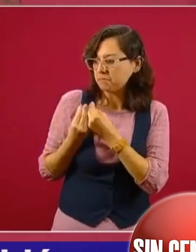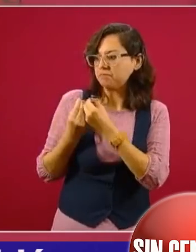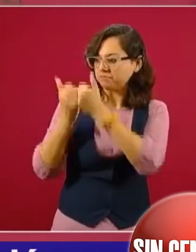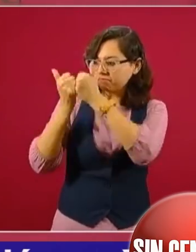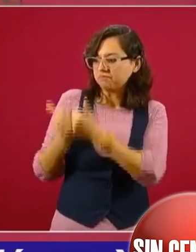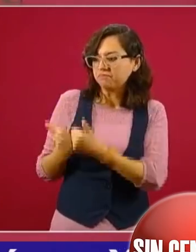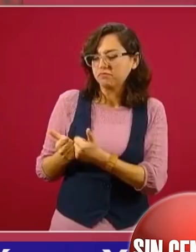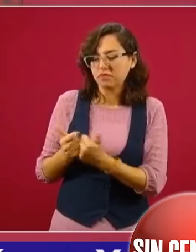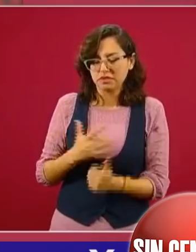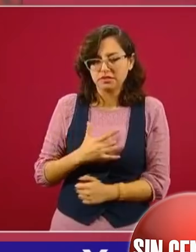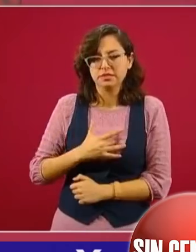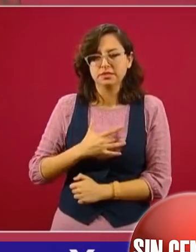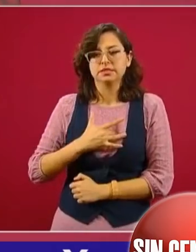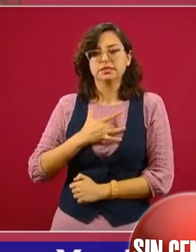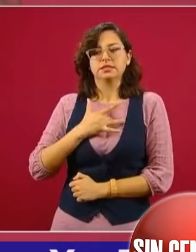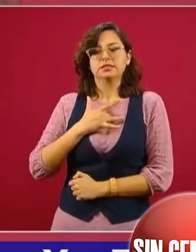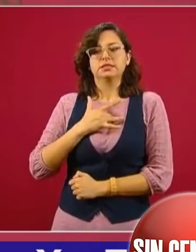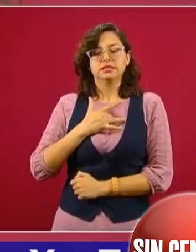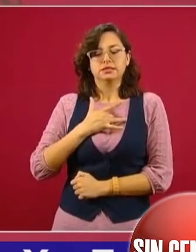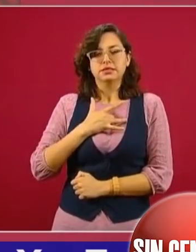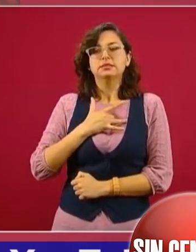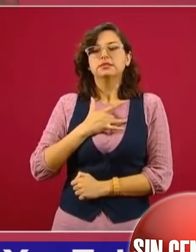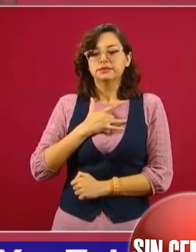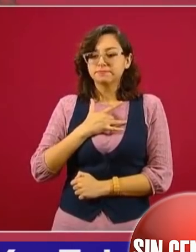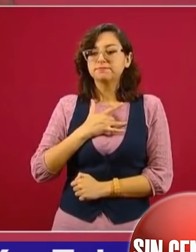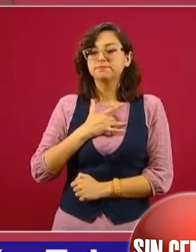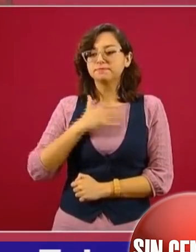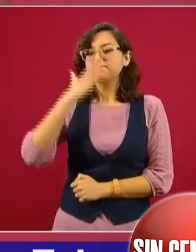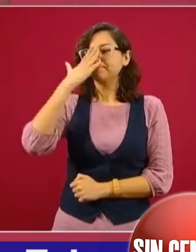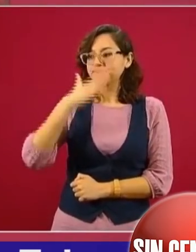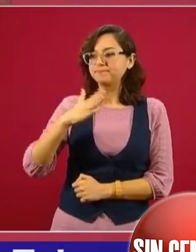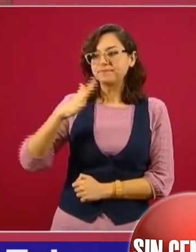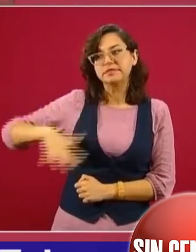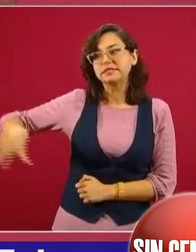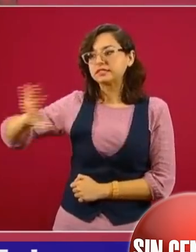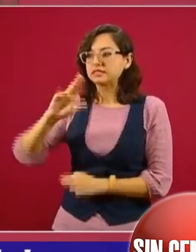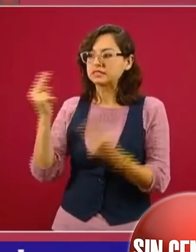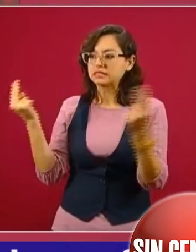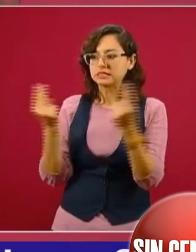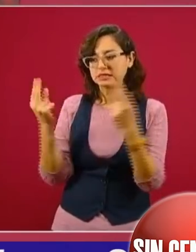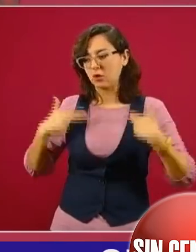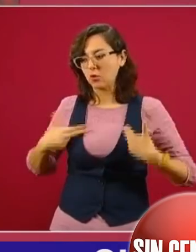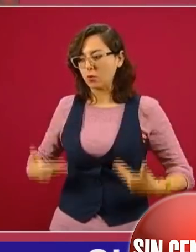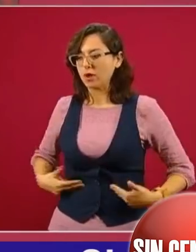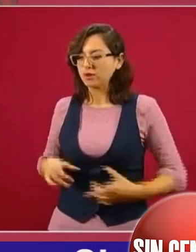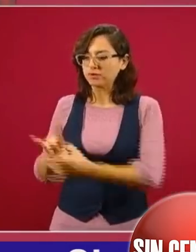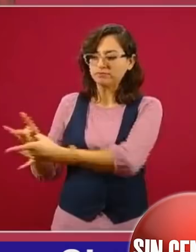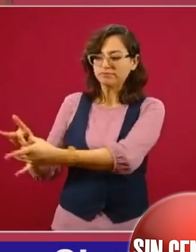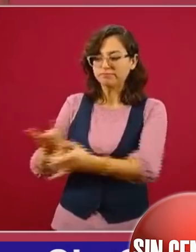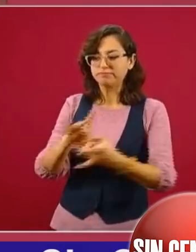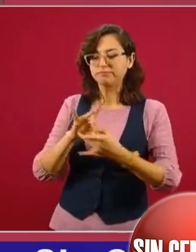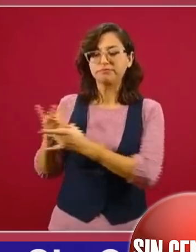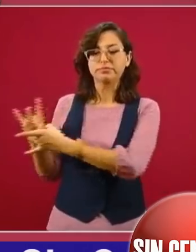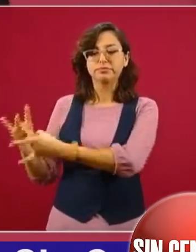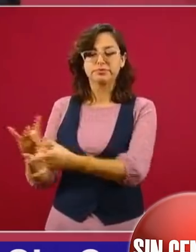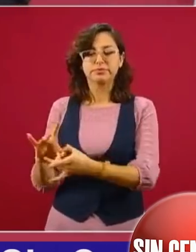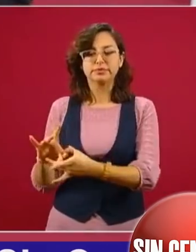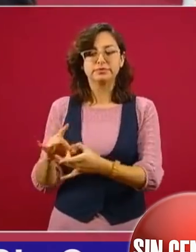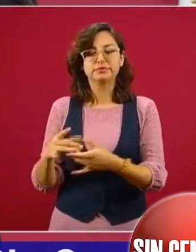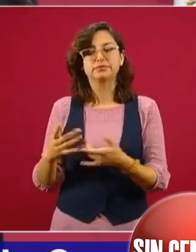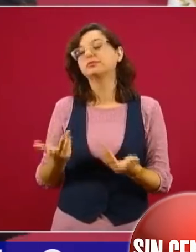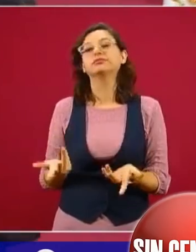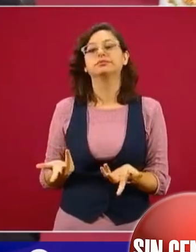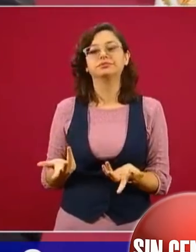porque tienen sentimientos, porque tienen dimensión social, porque son humanistas. Dice, ¿cómo? Me ha